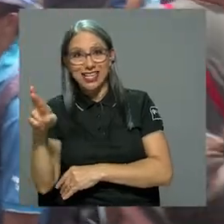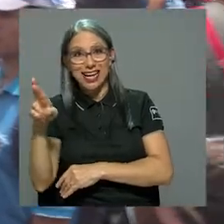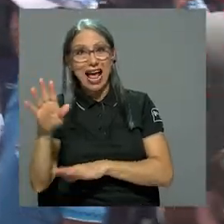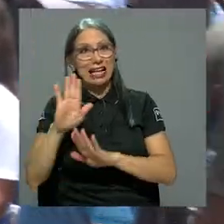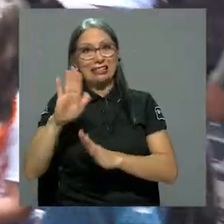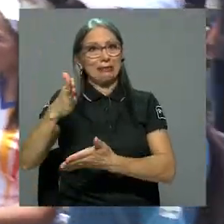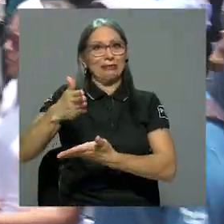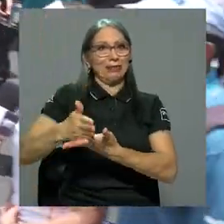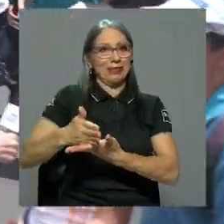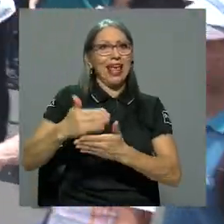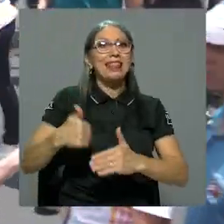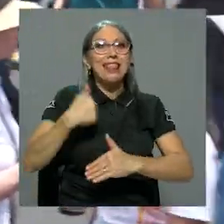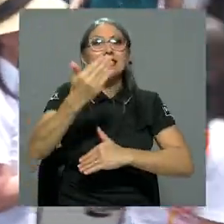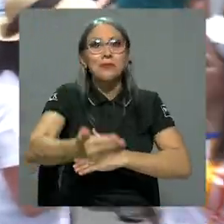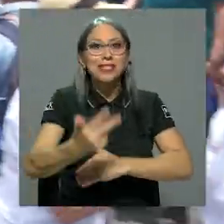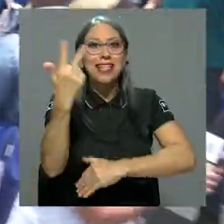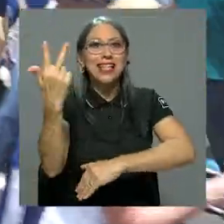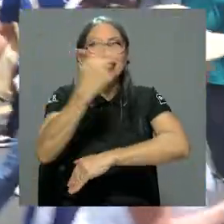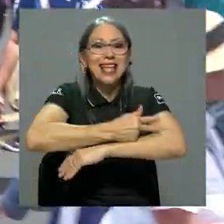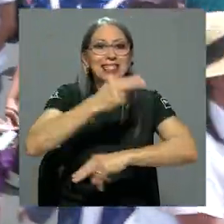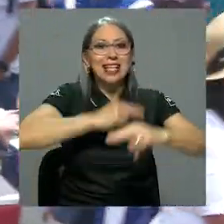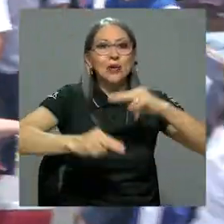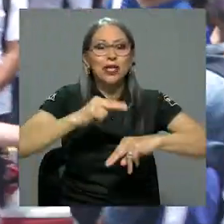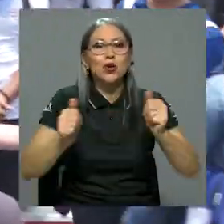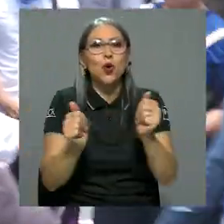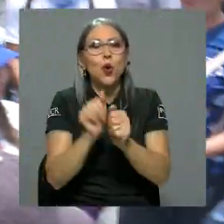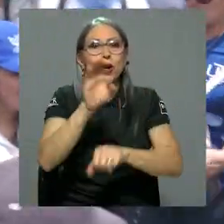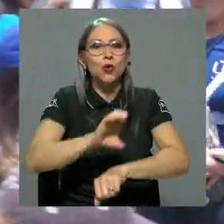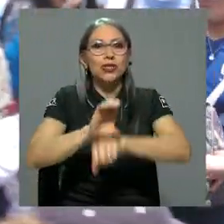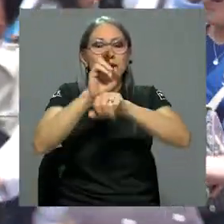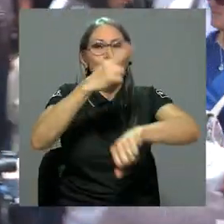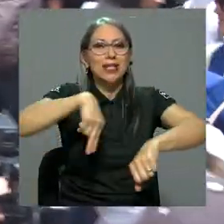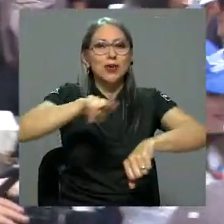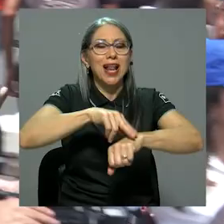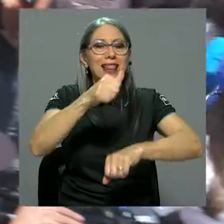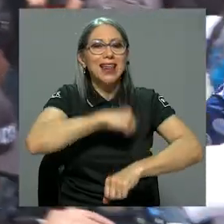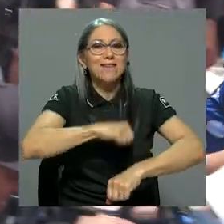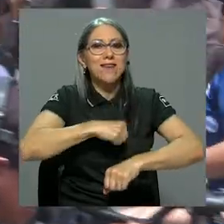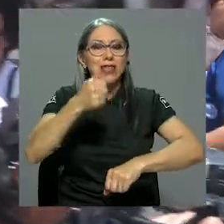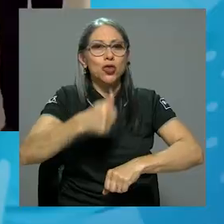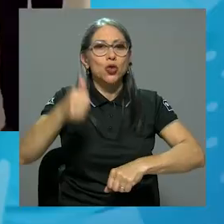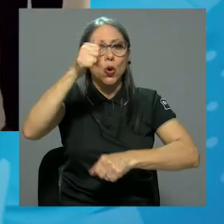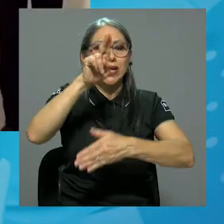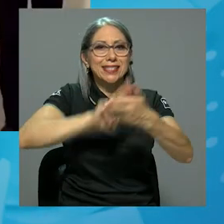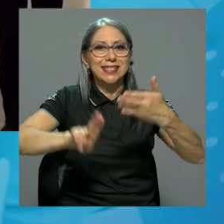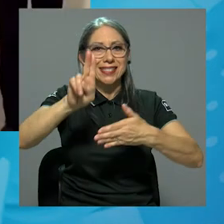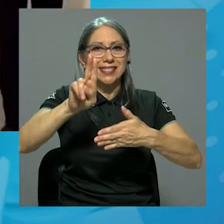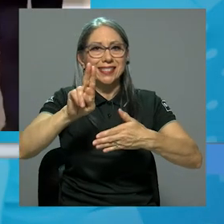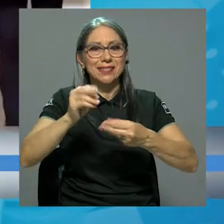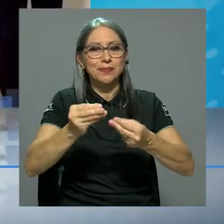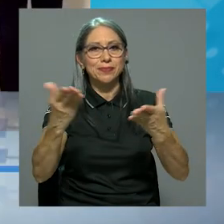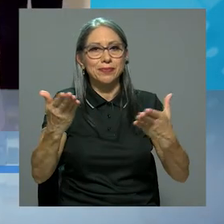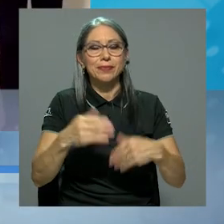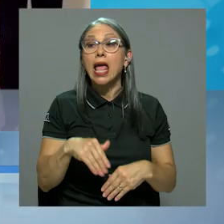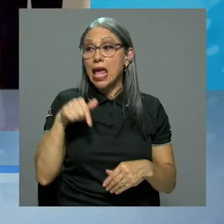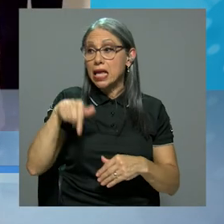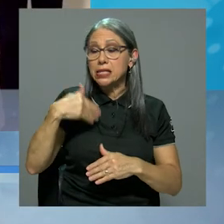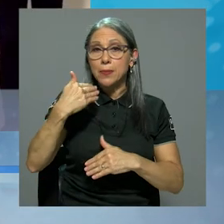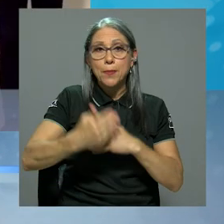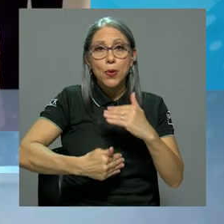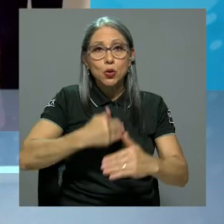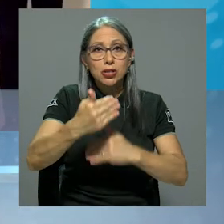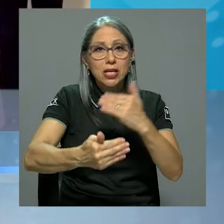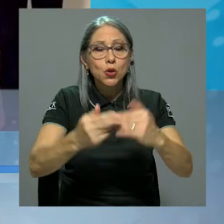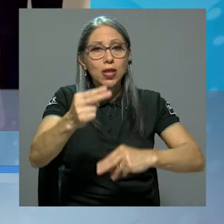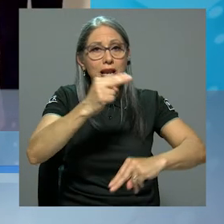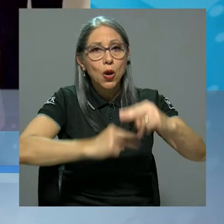echó marcha atrás luego de 3 días de negociación con el Consejo Nacional de Rectores. En este proceso